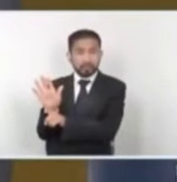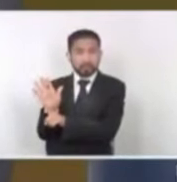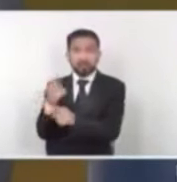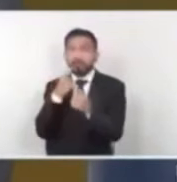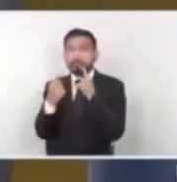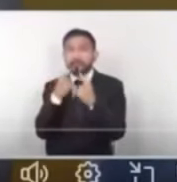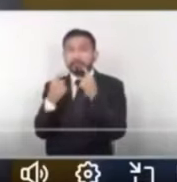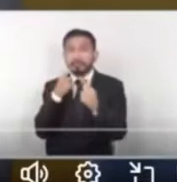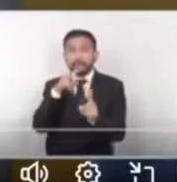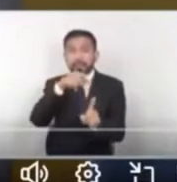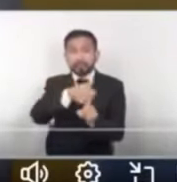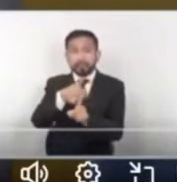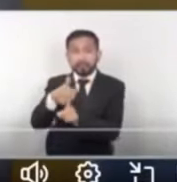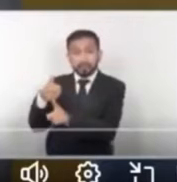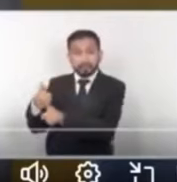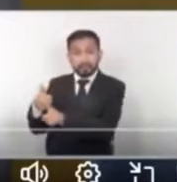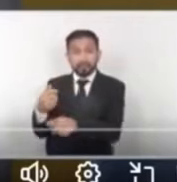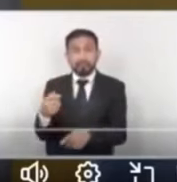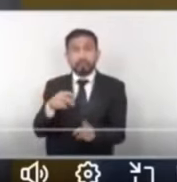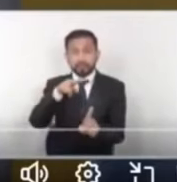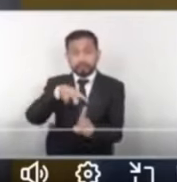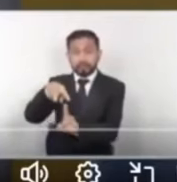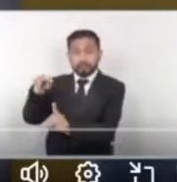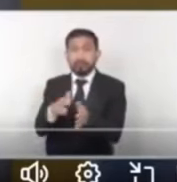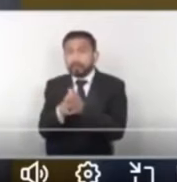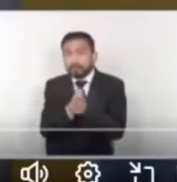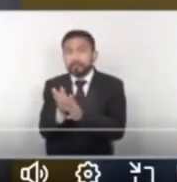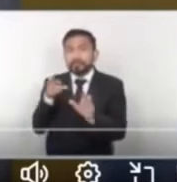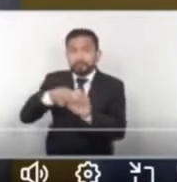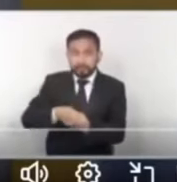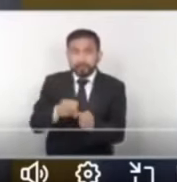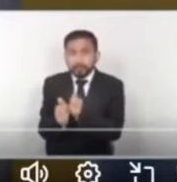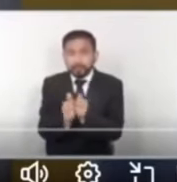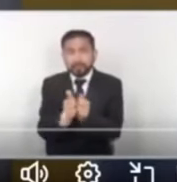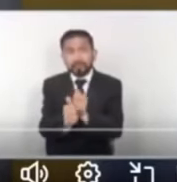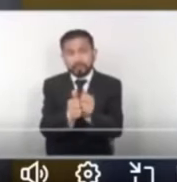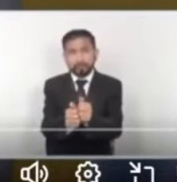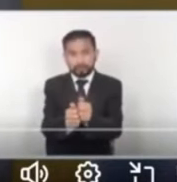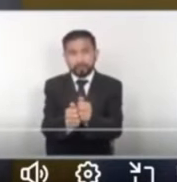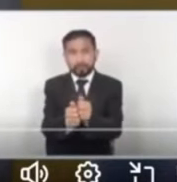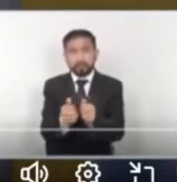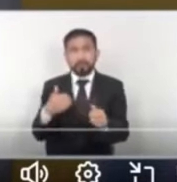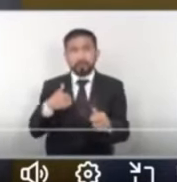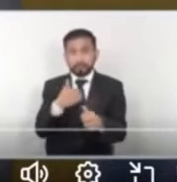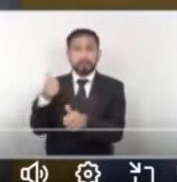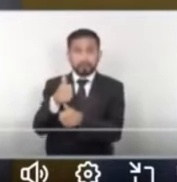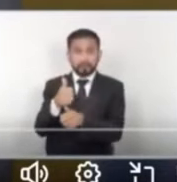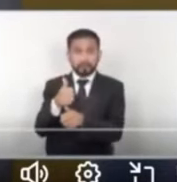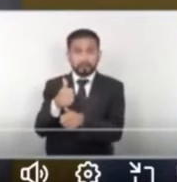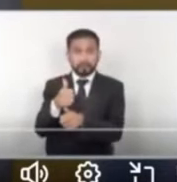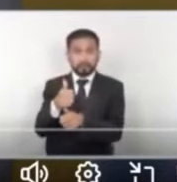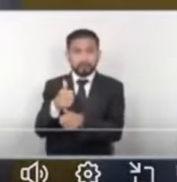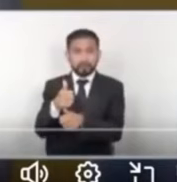entrevista a cada una de las personas que se postulan para ser candidatos a magistrados